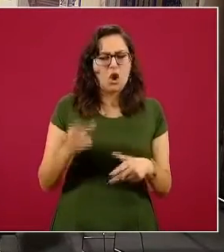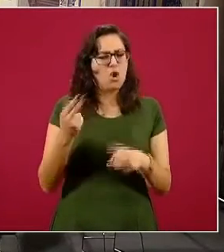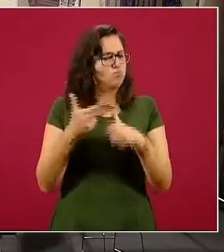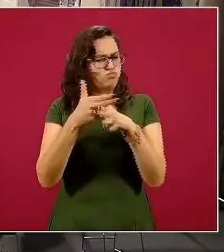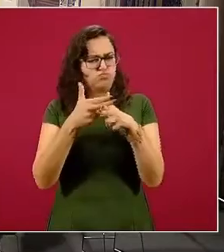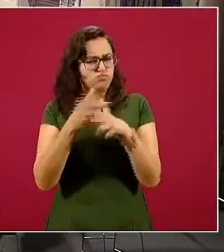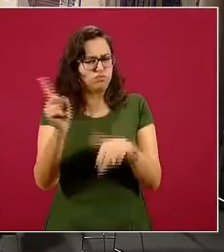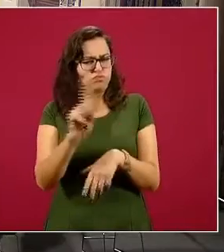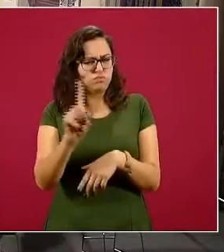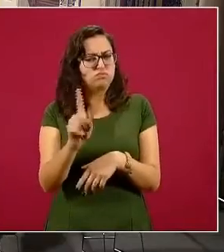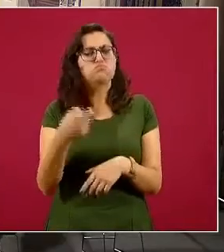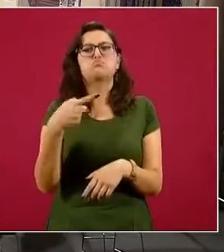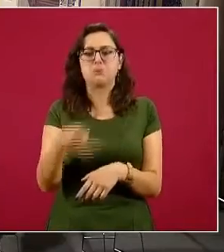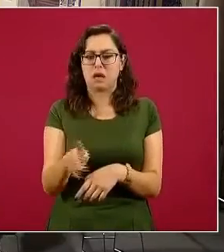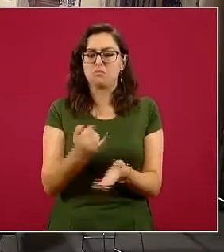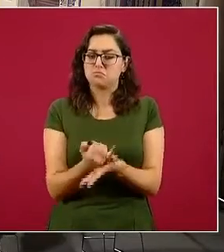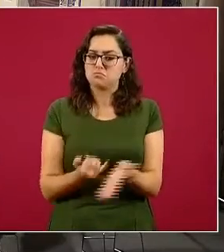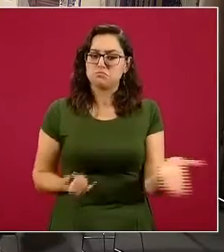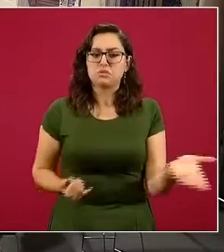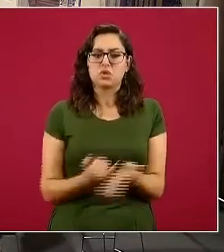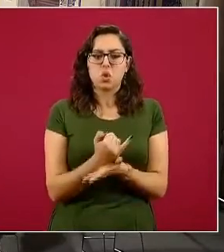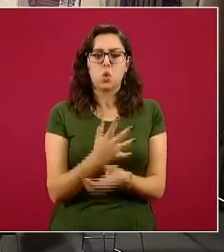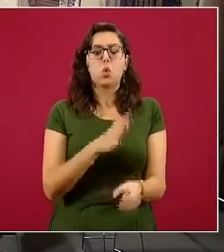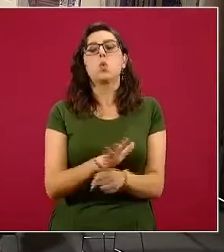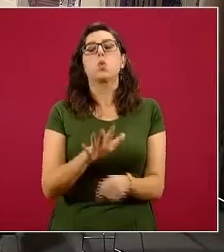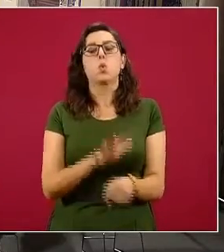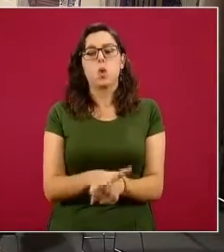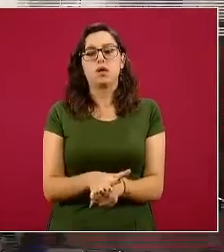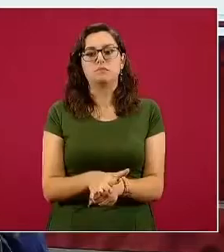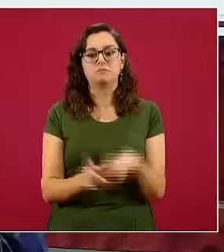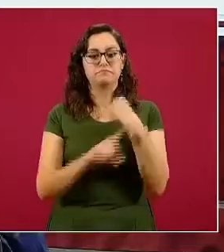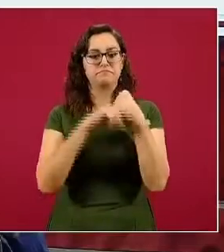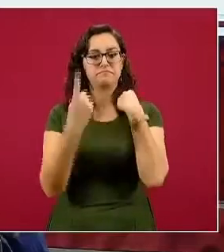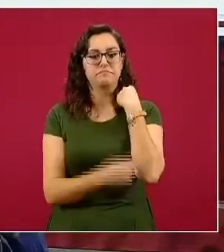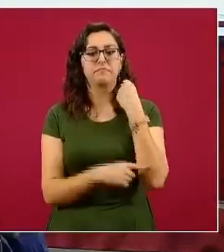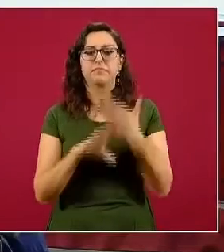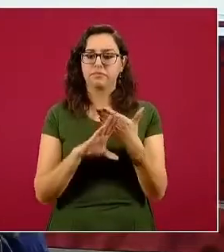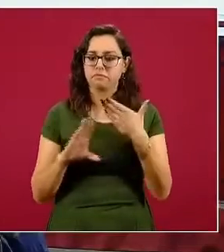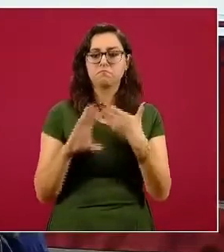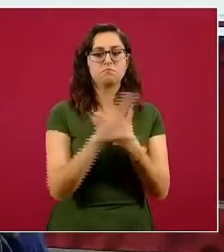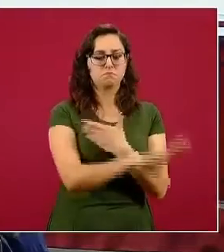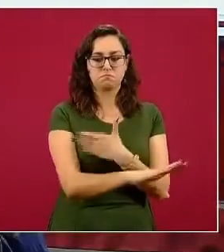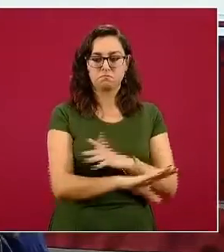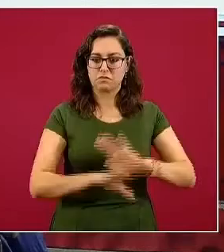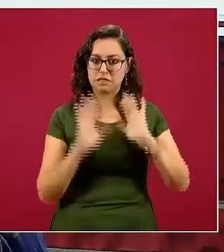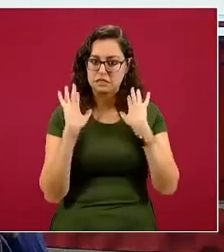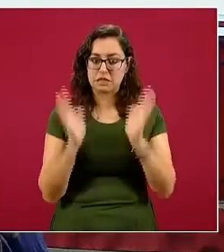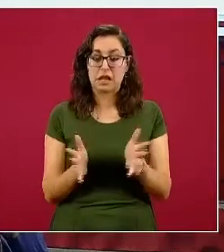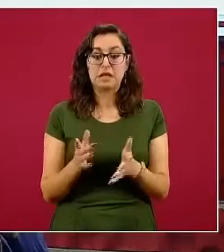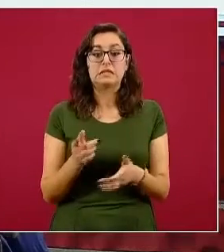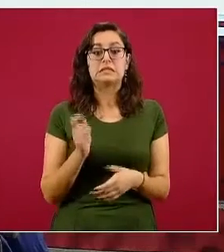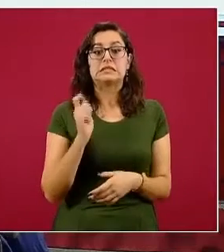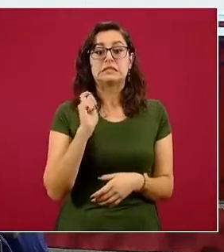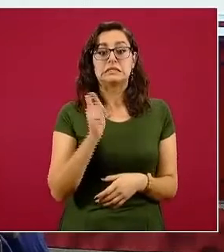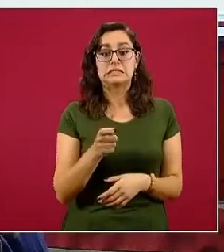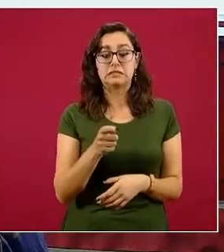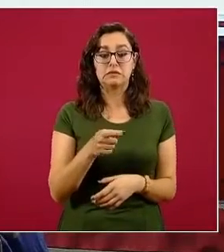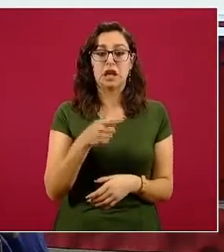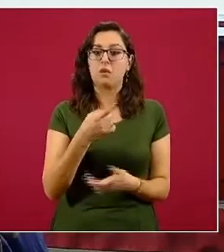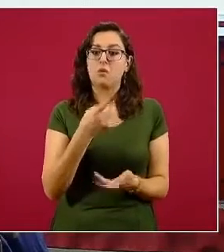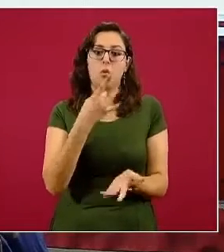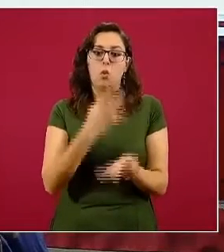Eso significa que es hasta el momento el único método de planificación definitivo para el